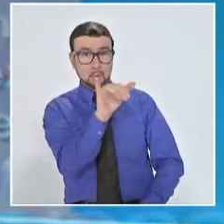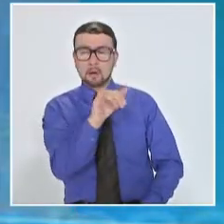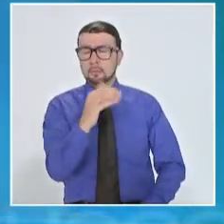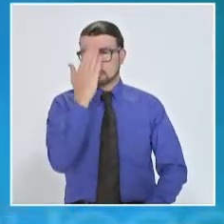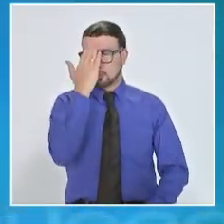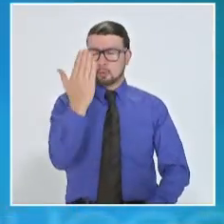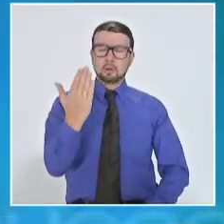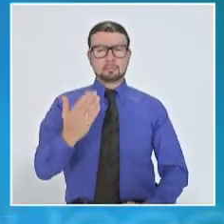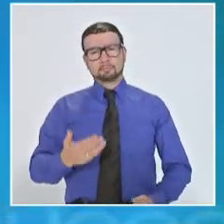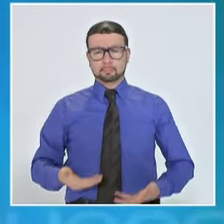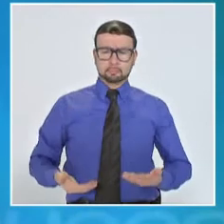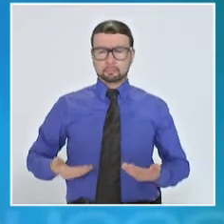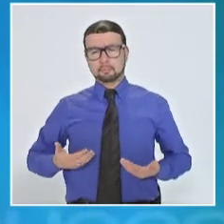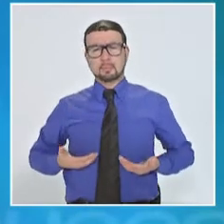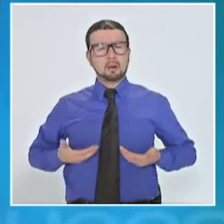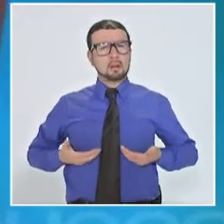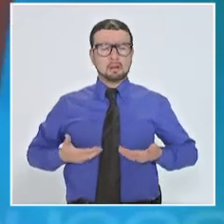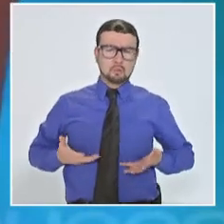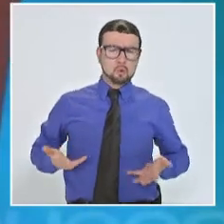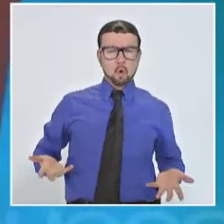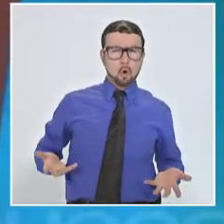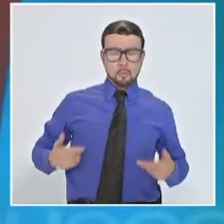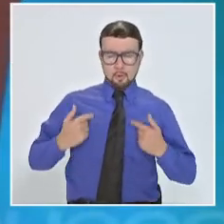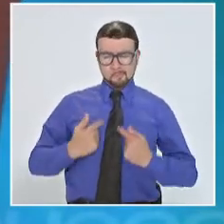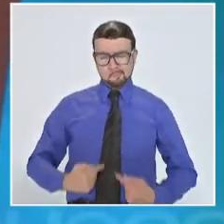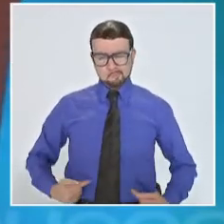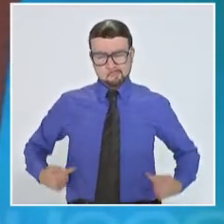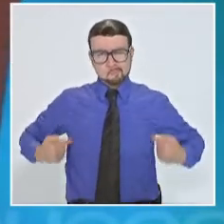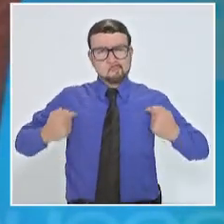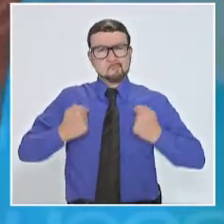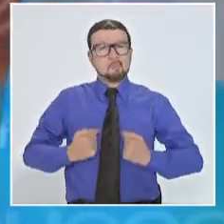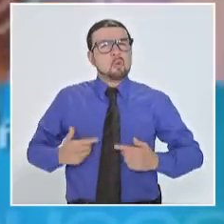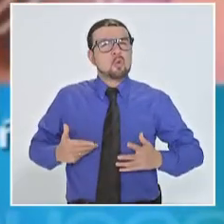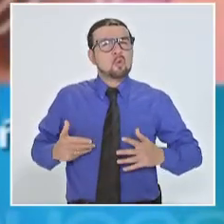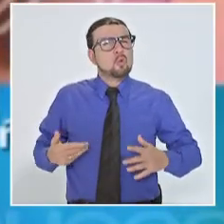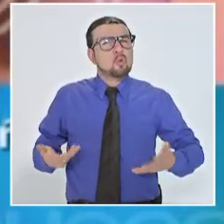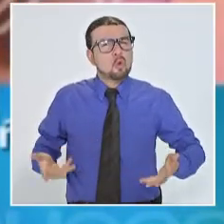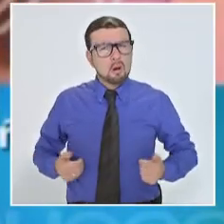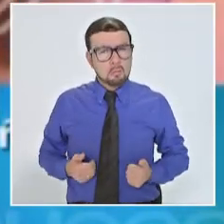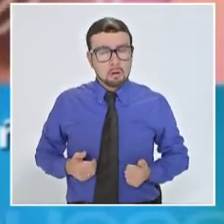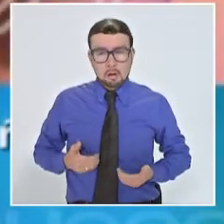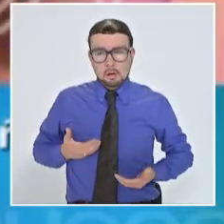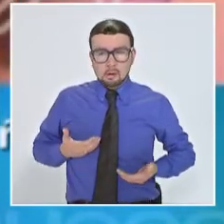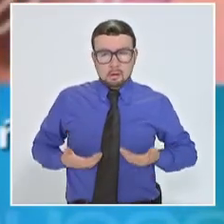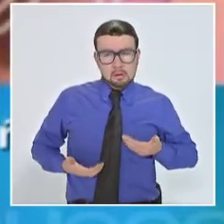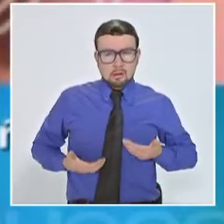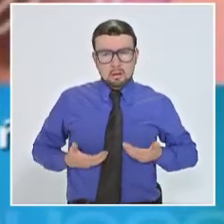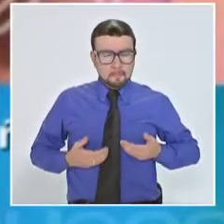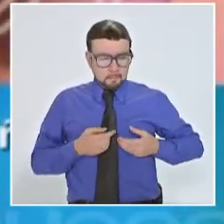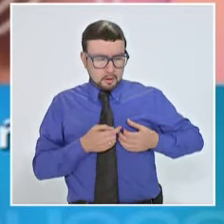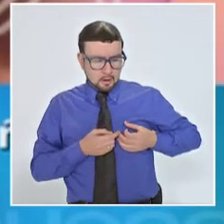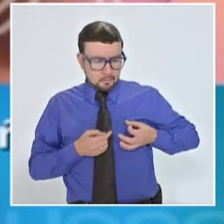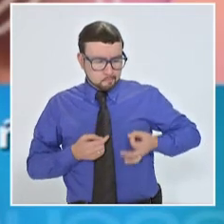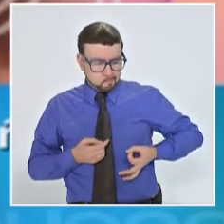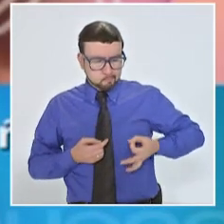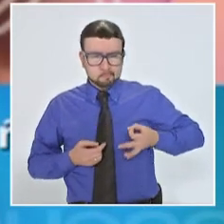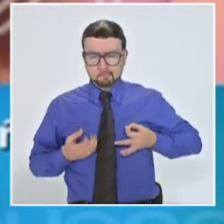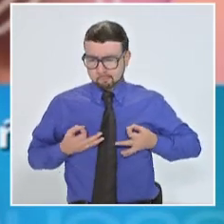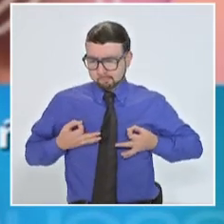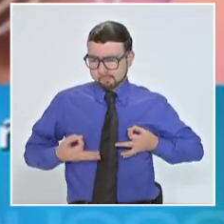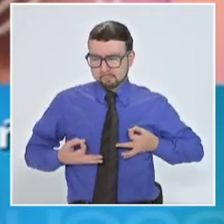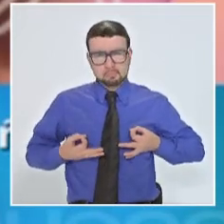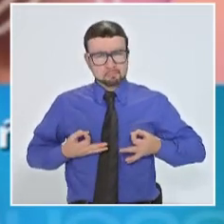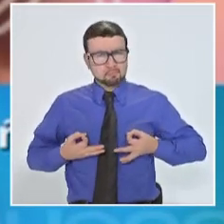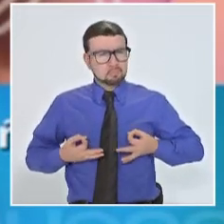la mujer? El contorno de la glándula mamaria, la simetría entre el pezón y la areola,